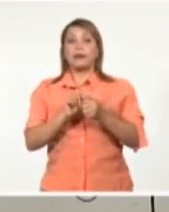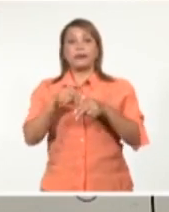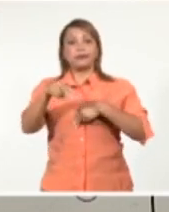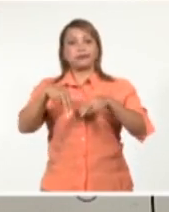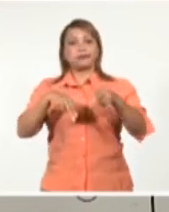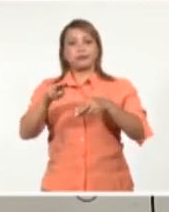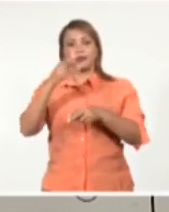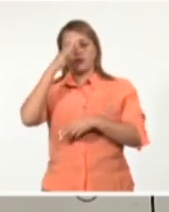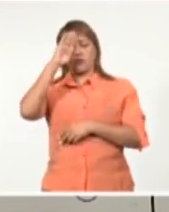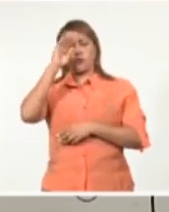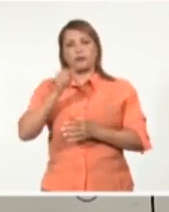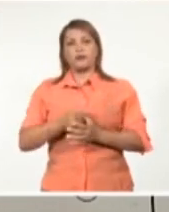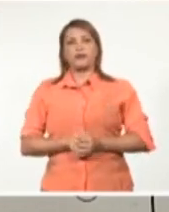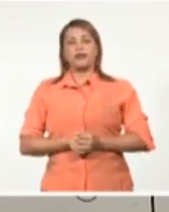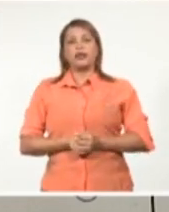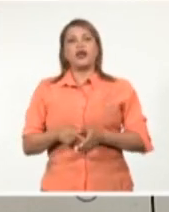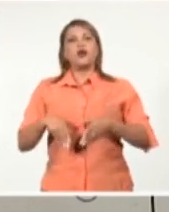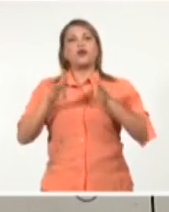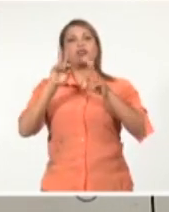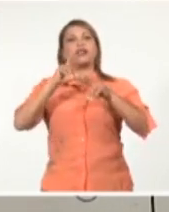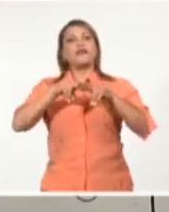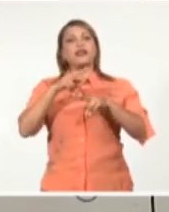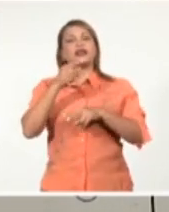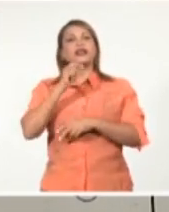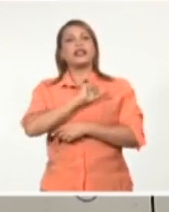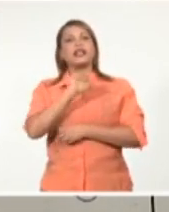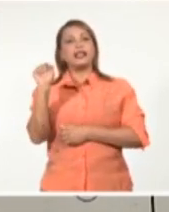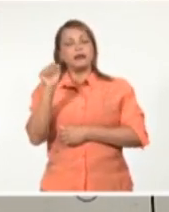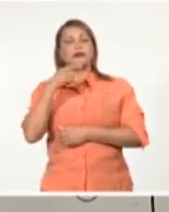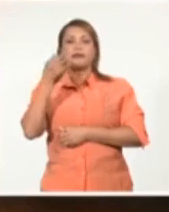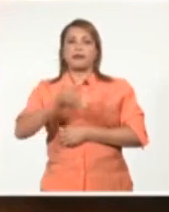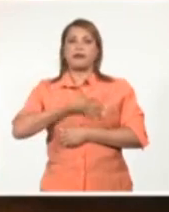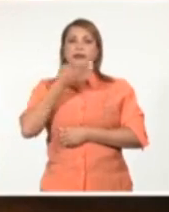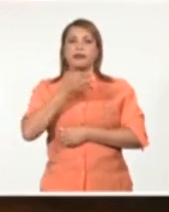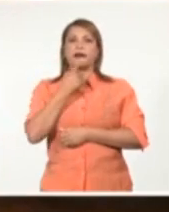el hotel Habana libre sede de la simultánea el colega Antonio Hidalgo